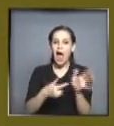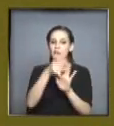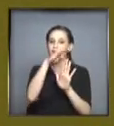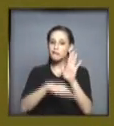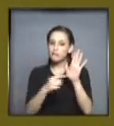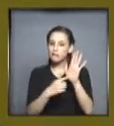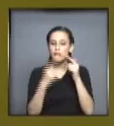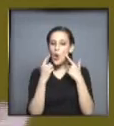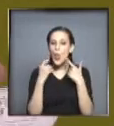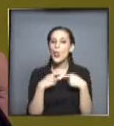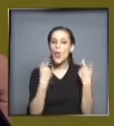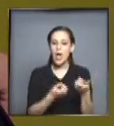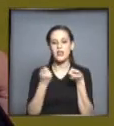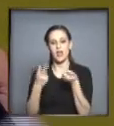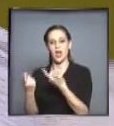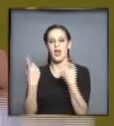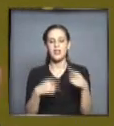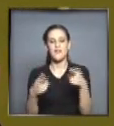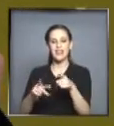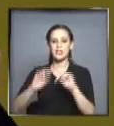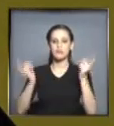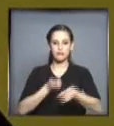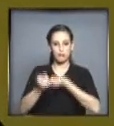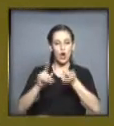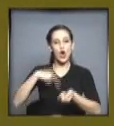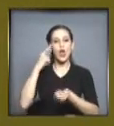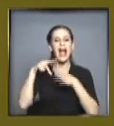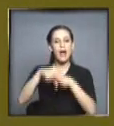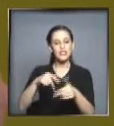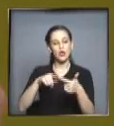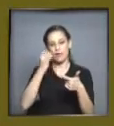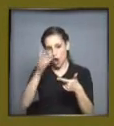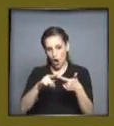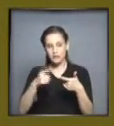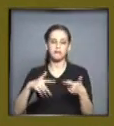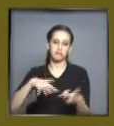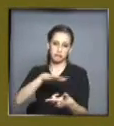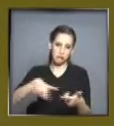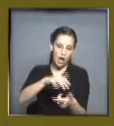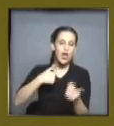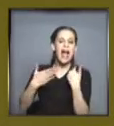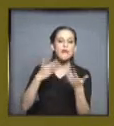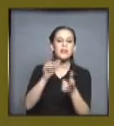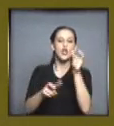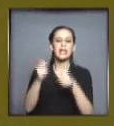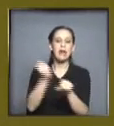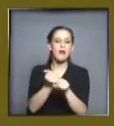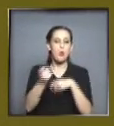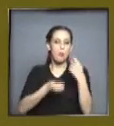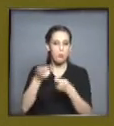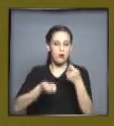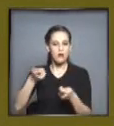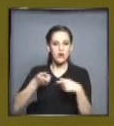estamos entregando por las distintas comercios. El otro día estuvimos por Caballito, por Flores y demás, hablando con los comerciantes,